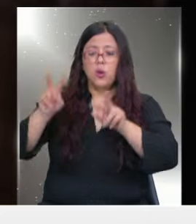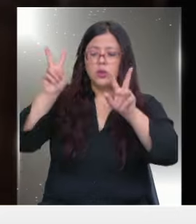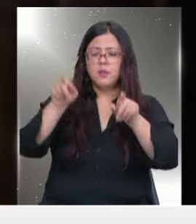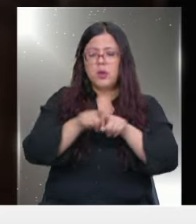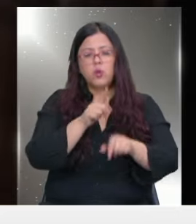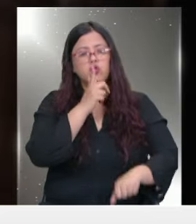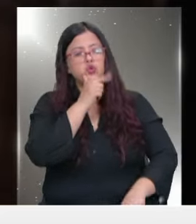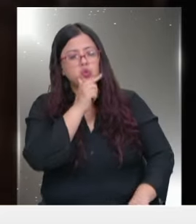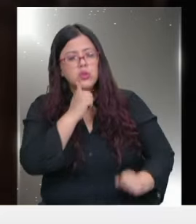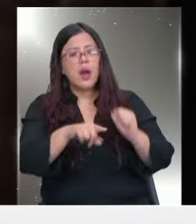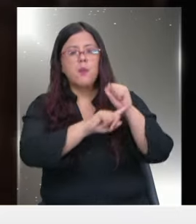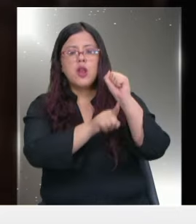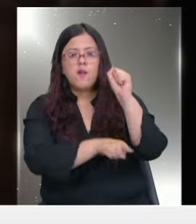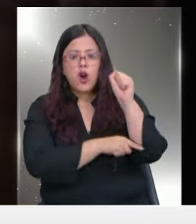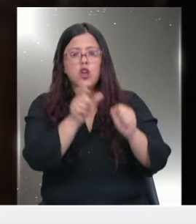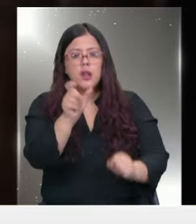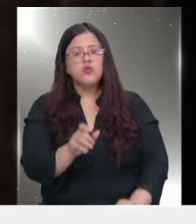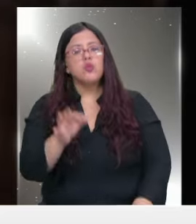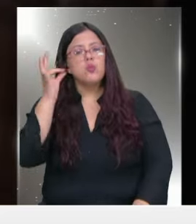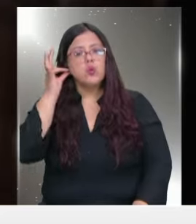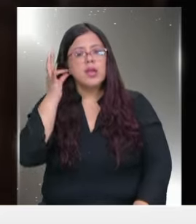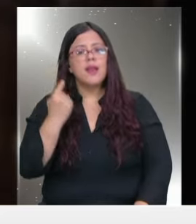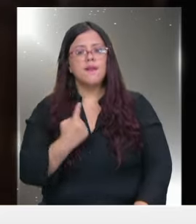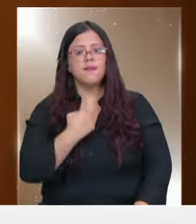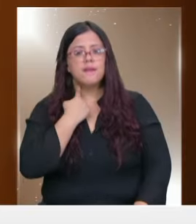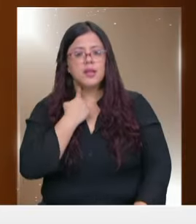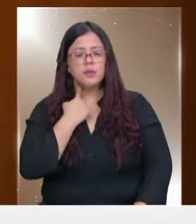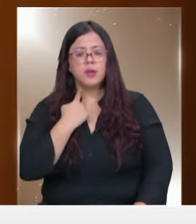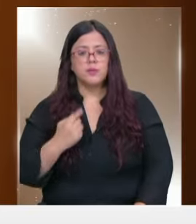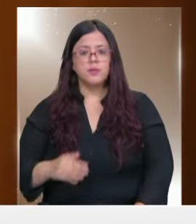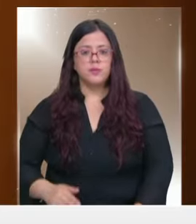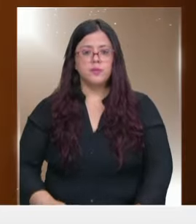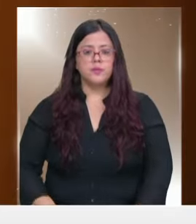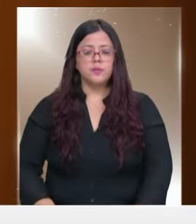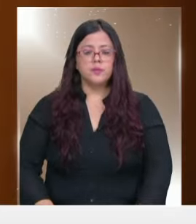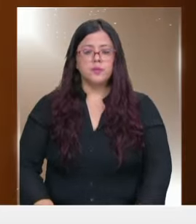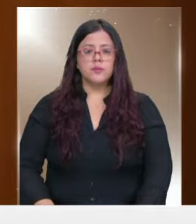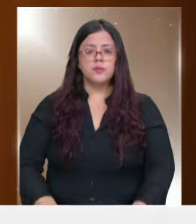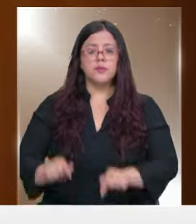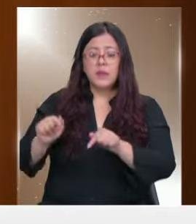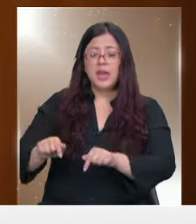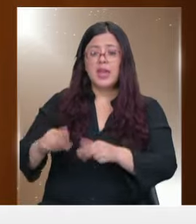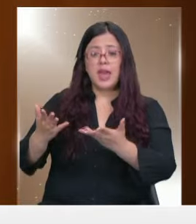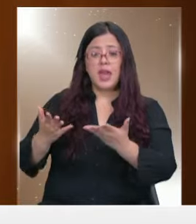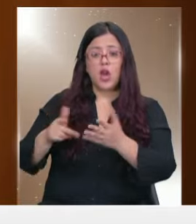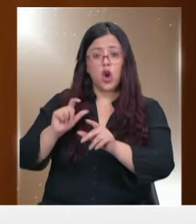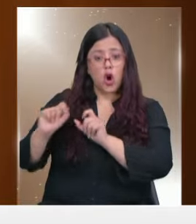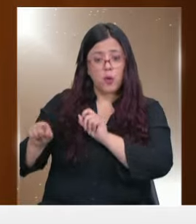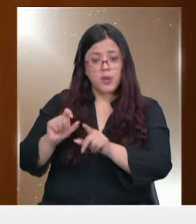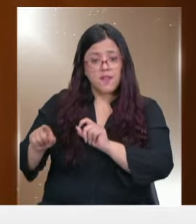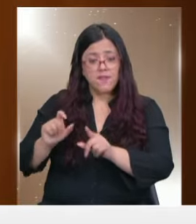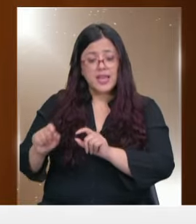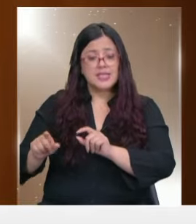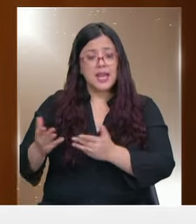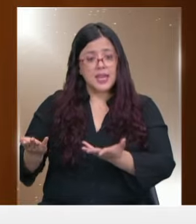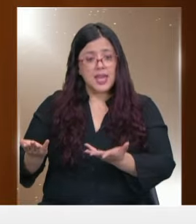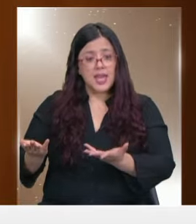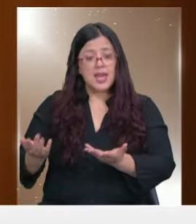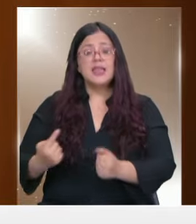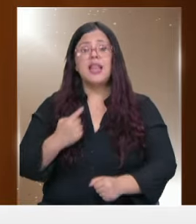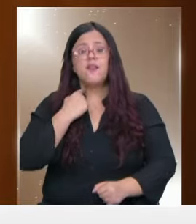cuestionada por el abogado de la víctima. No solo como defensa de la víctima, como abogado